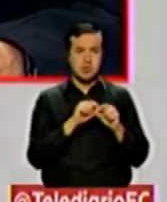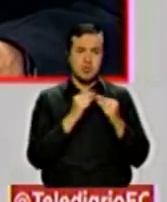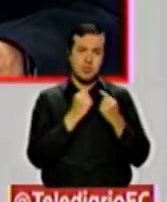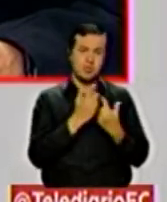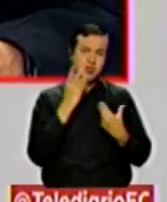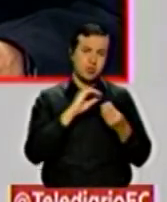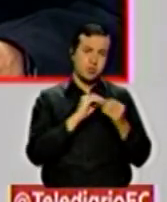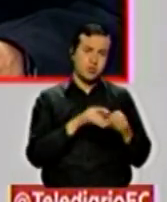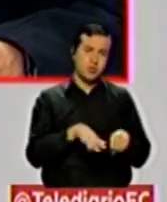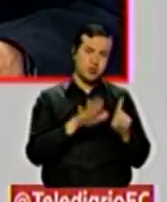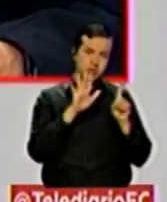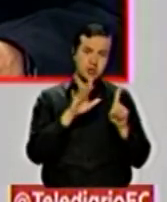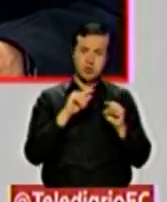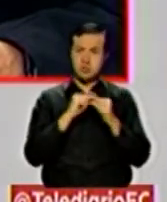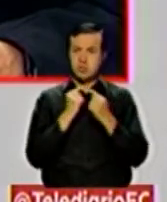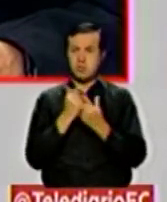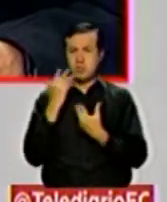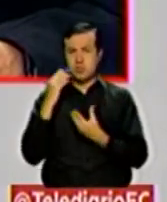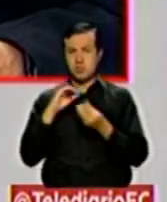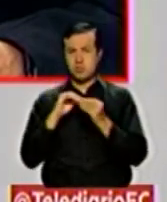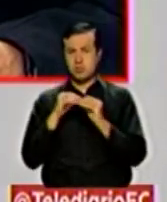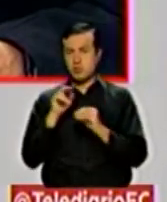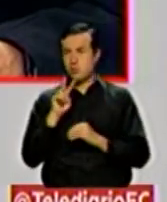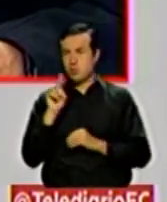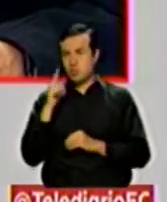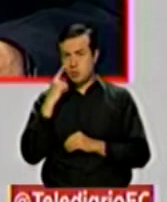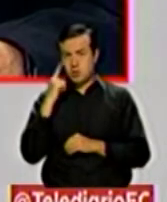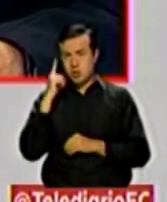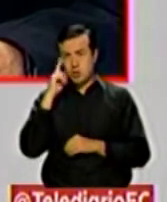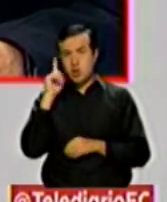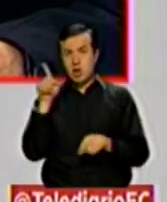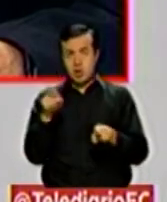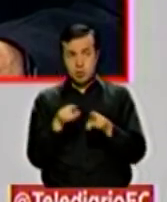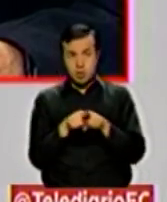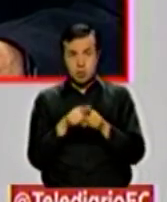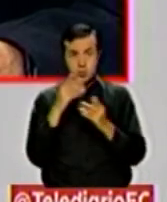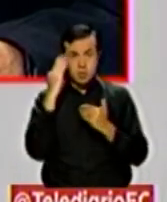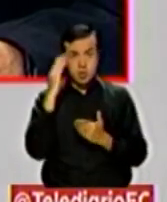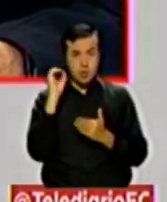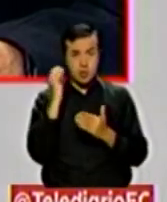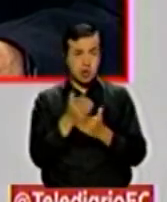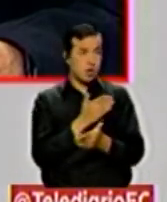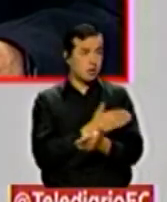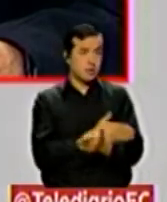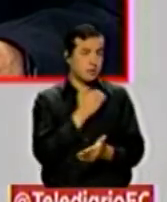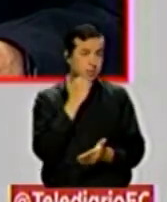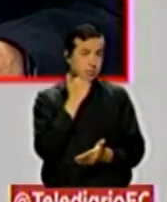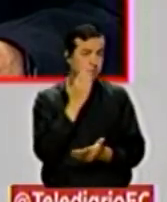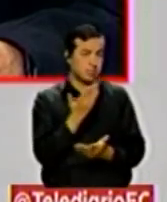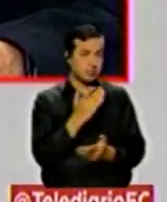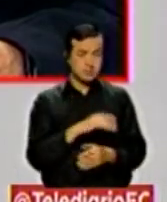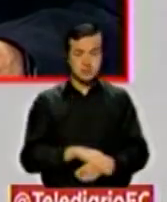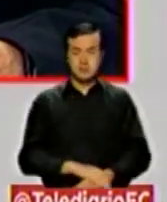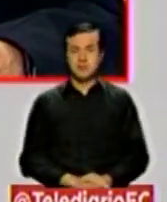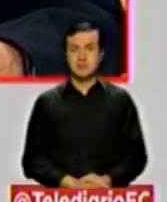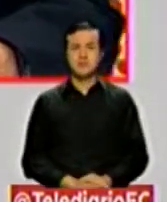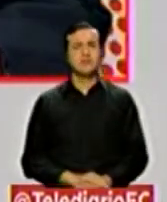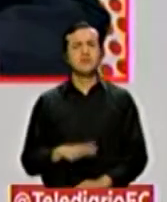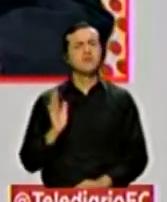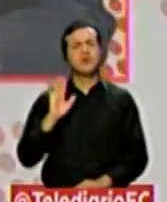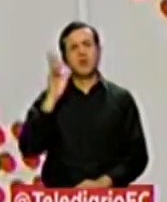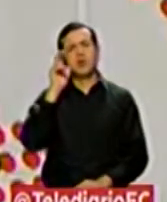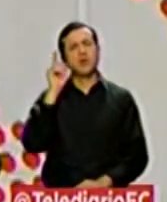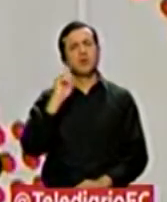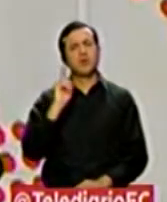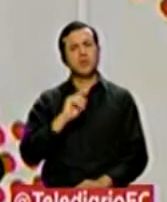Cristiano como de CREO. ¿Es resultado de un acuerdo político o de una consulta previa? No, yo creo que no.